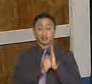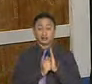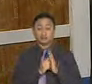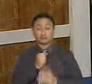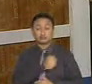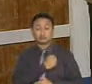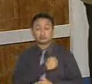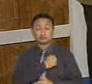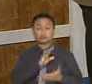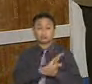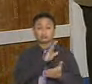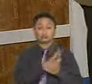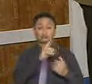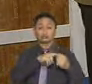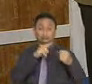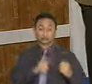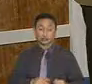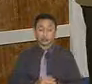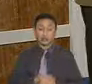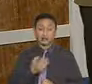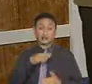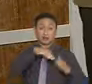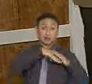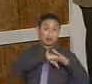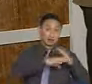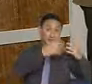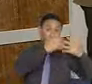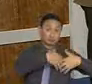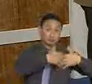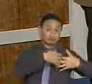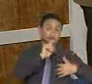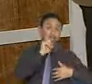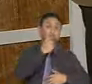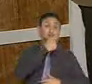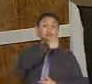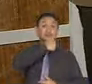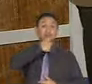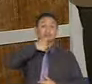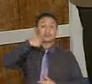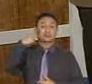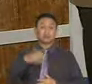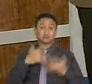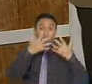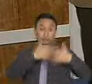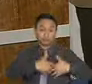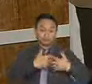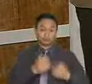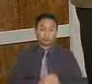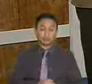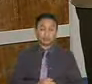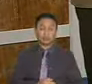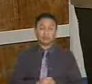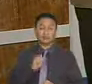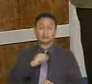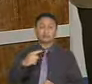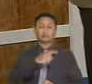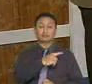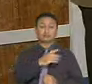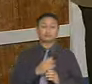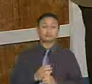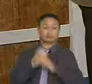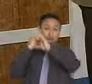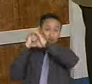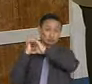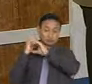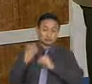y una cervecería Ahí está de los primeros cervecerías los padres franciscaron precisamente y bueno es